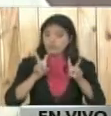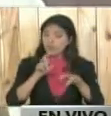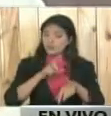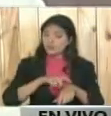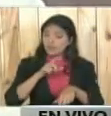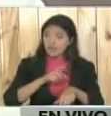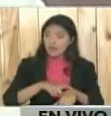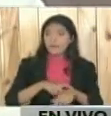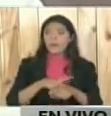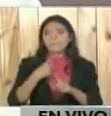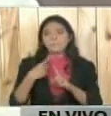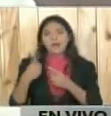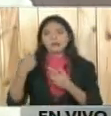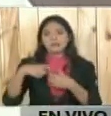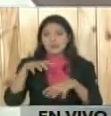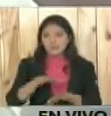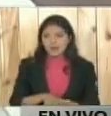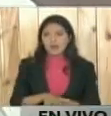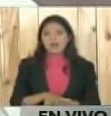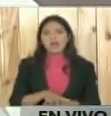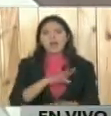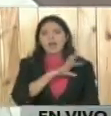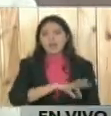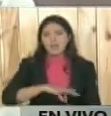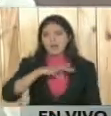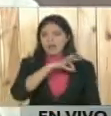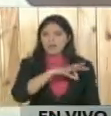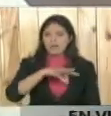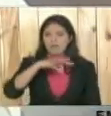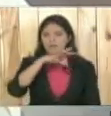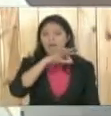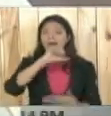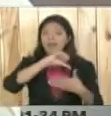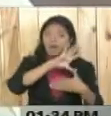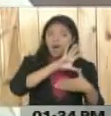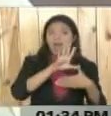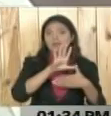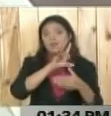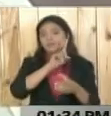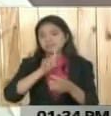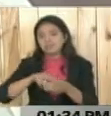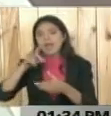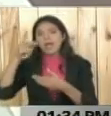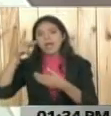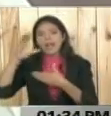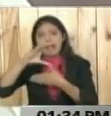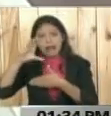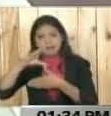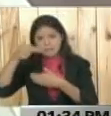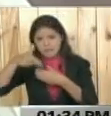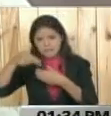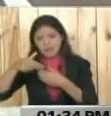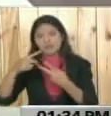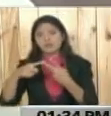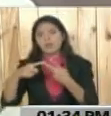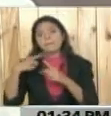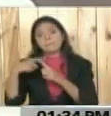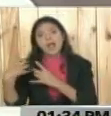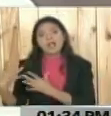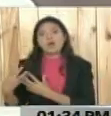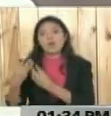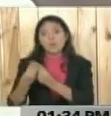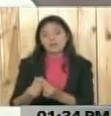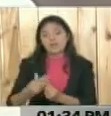e incorporándose inmediatamente al ALBA, a Petrocaribe, y con el acompañamiento del